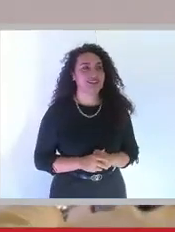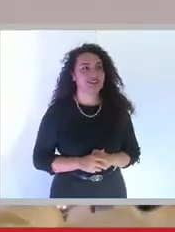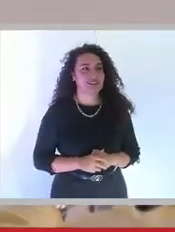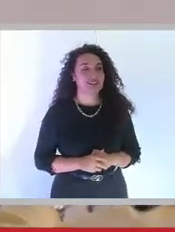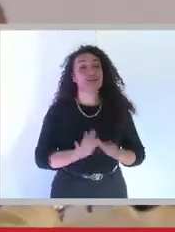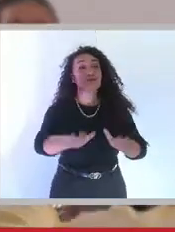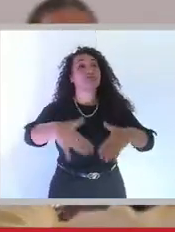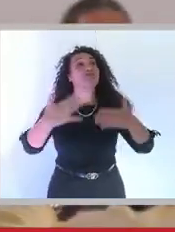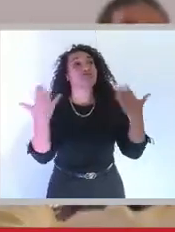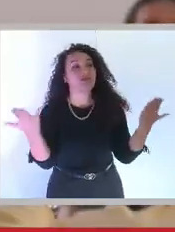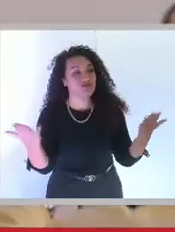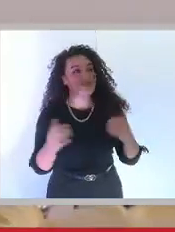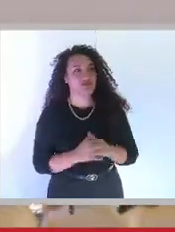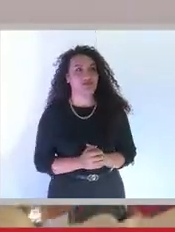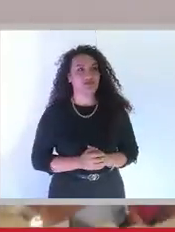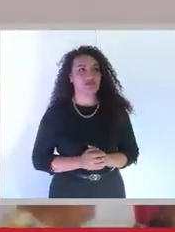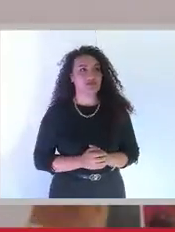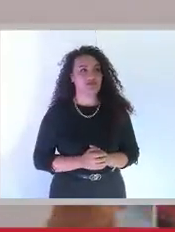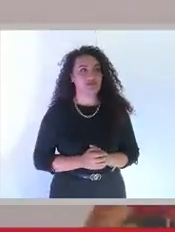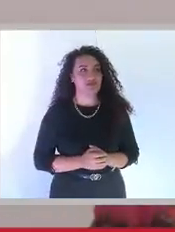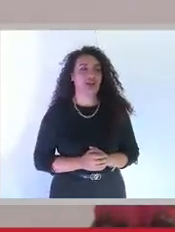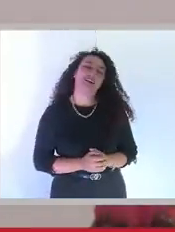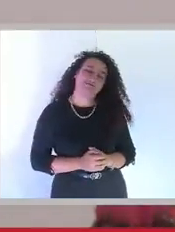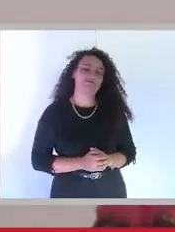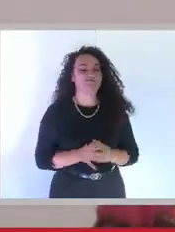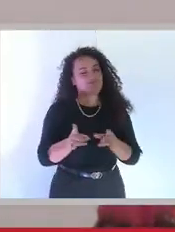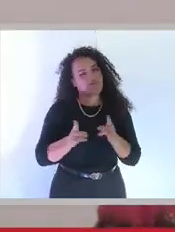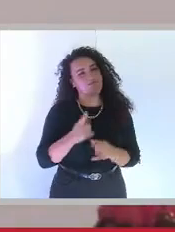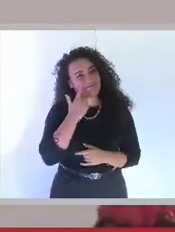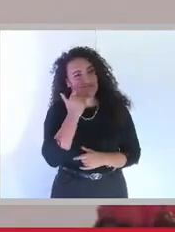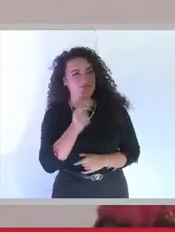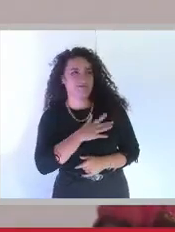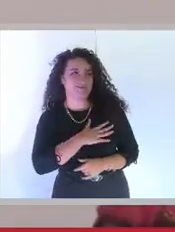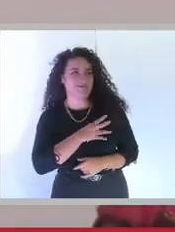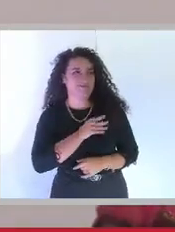¿Cómo están? Bien. Me alegra.